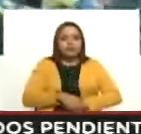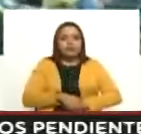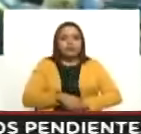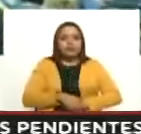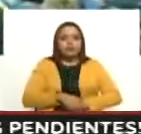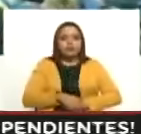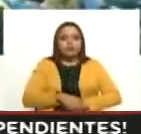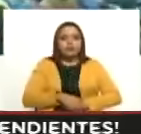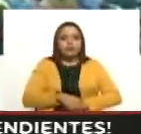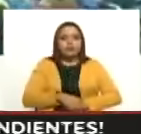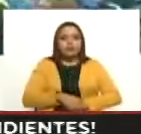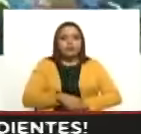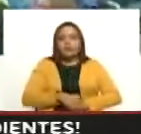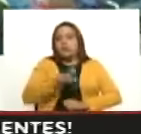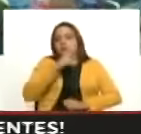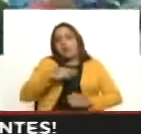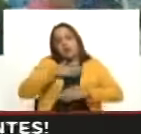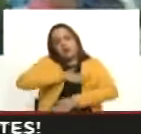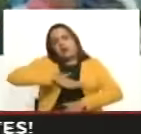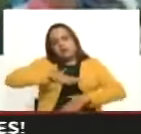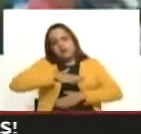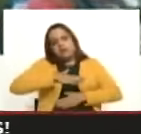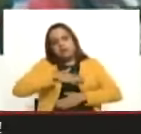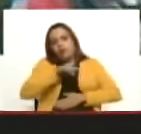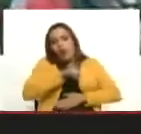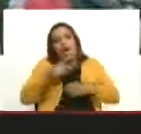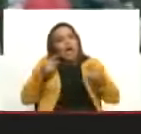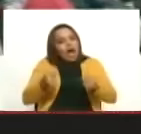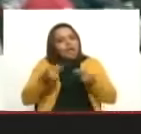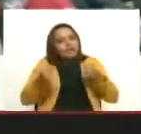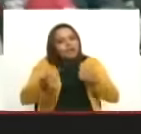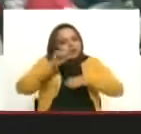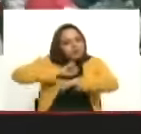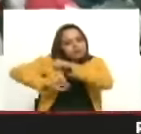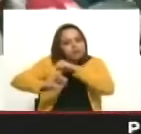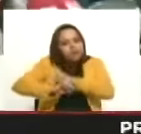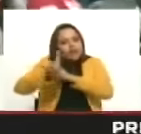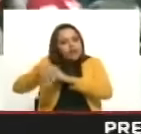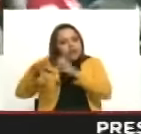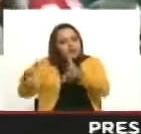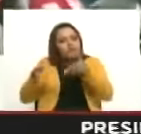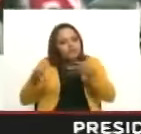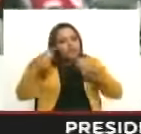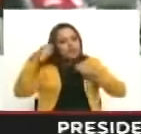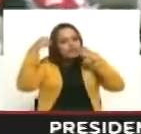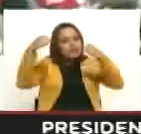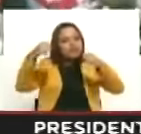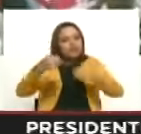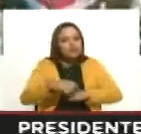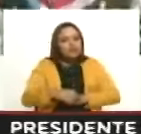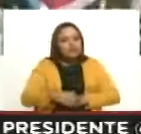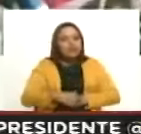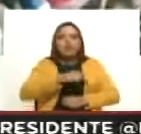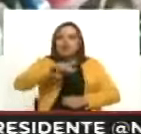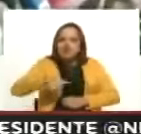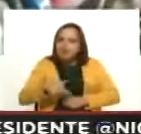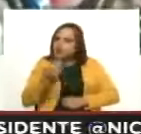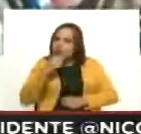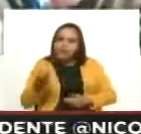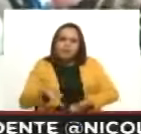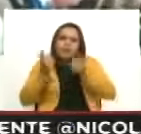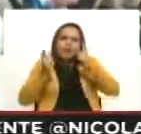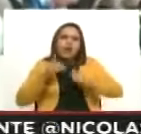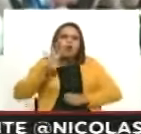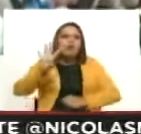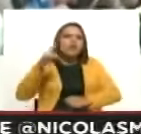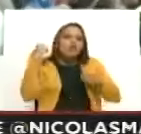No en un chinchorro. Activo, combatiendo y venciendo. No vamos nosotros a permitir ahora que cuatro